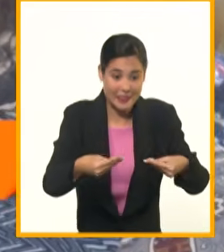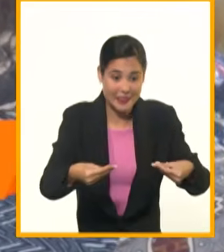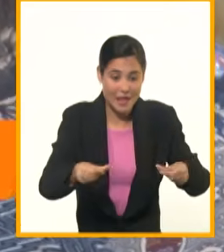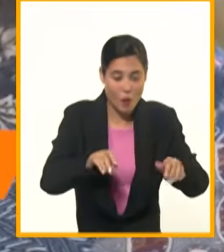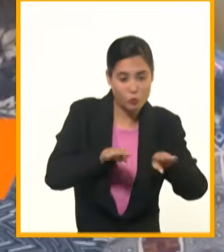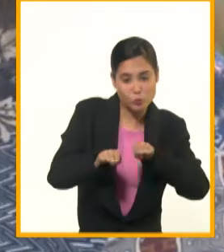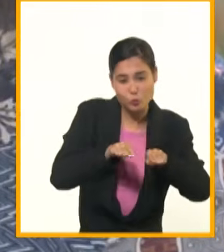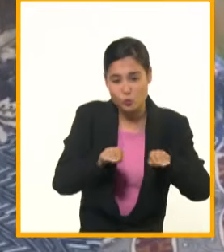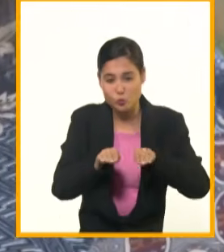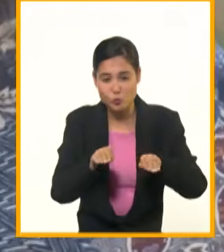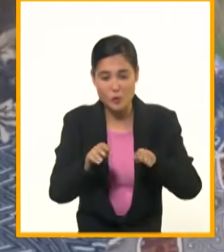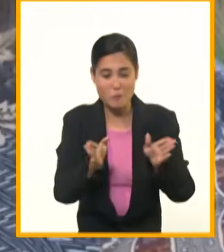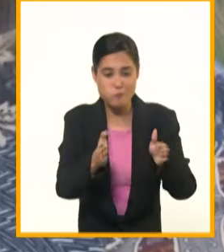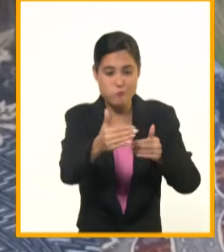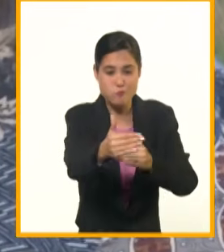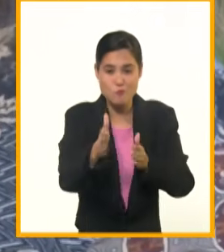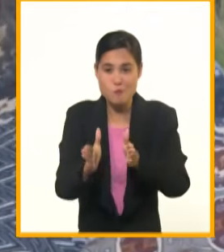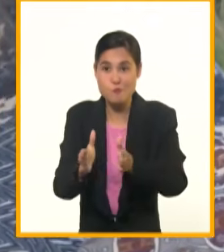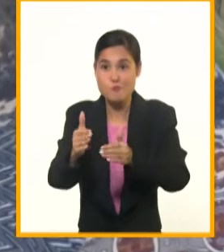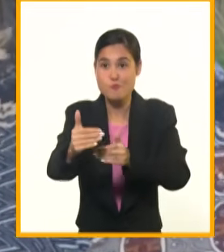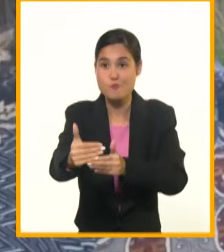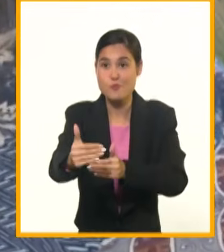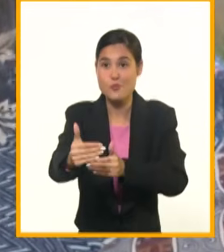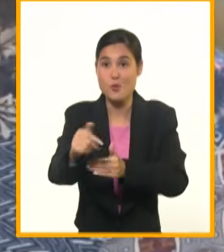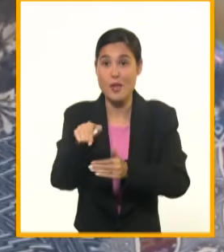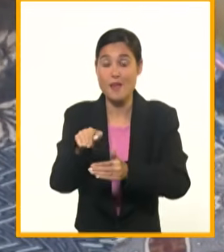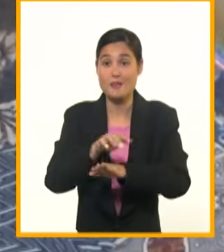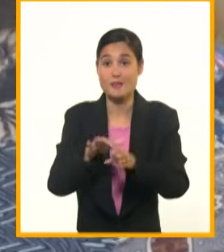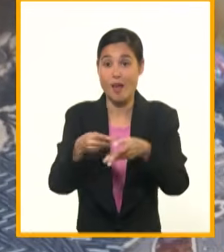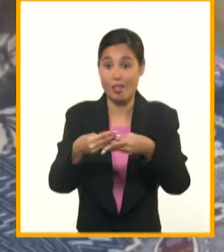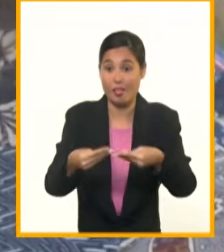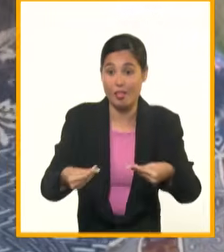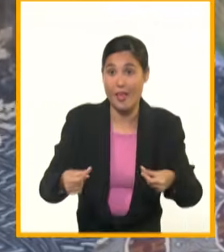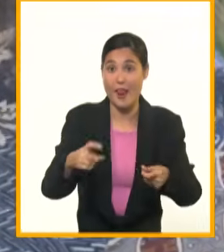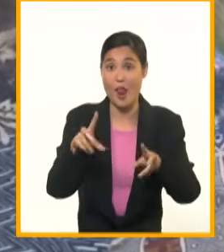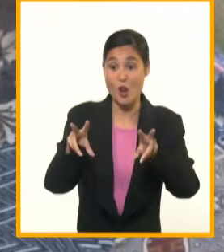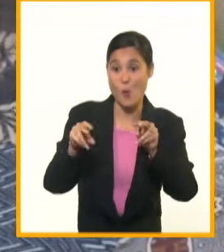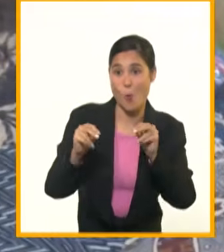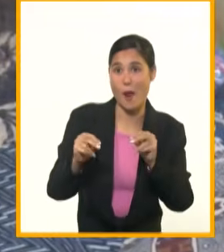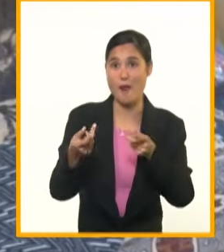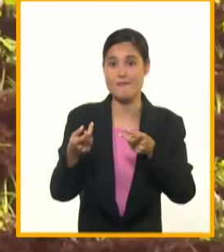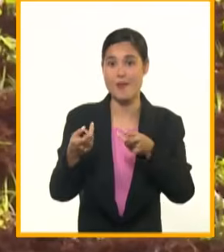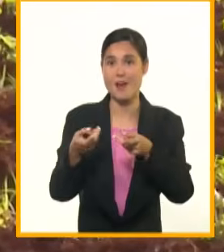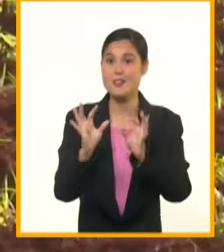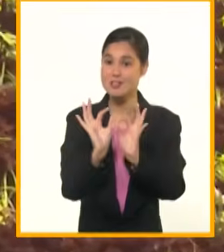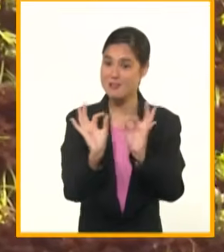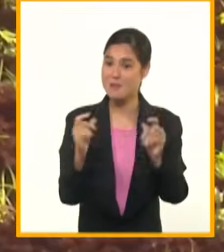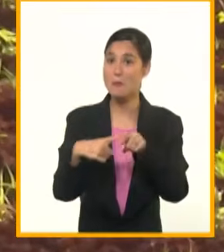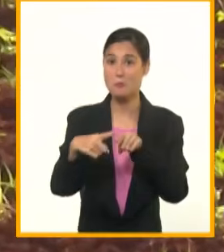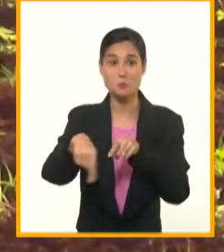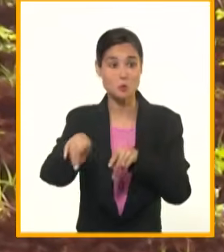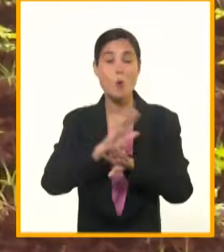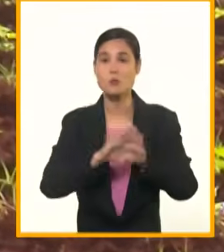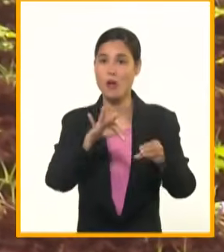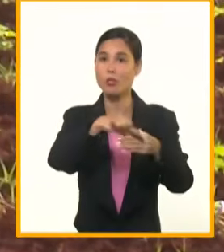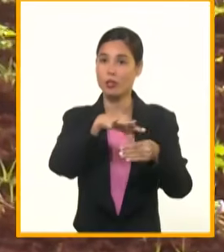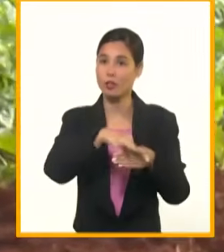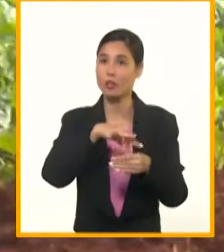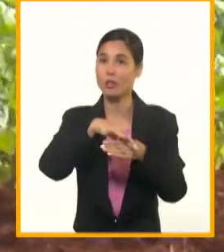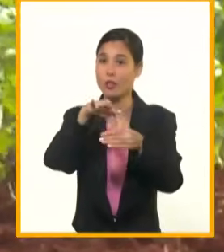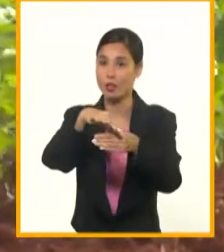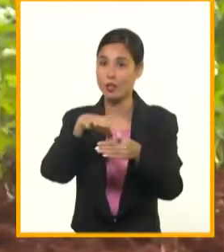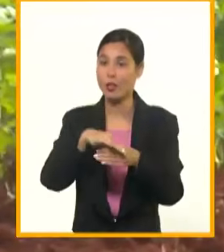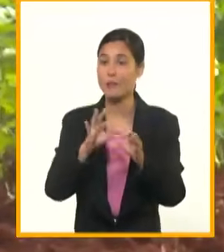cantidad de hectáreas de tierra hoy ociosas en proceso productivo es una de las prioridades de la agricultura. En los polos productivos de